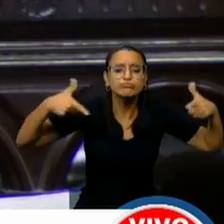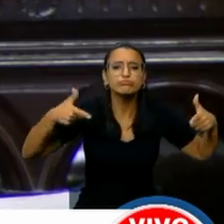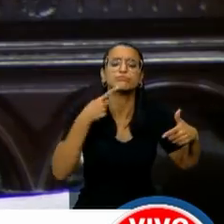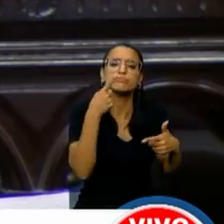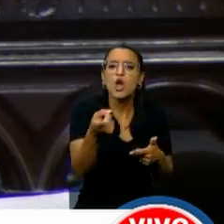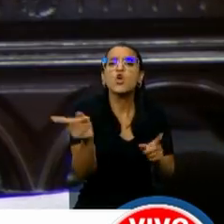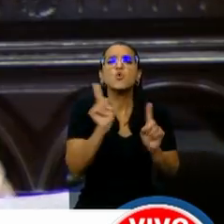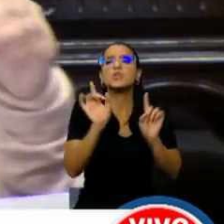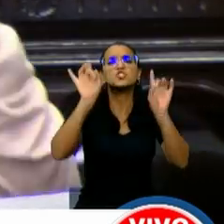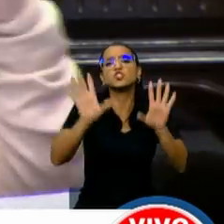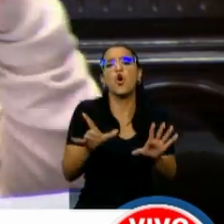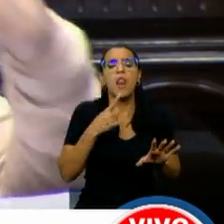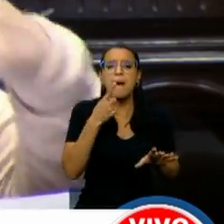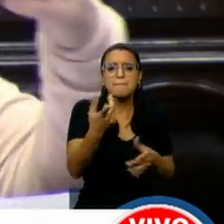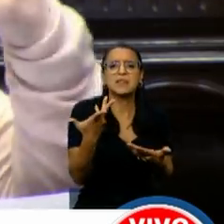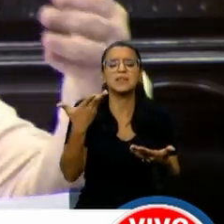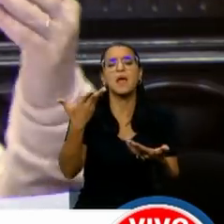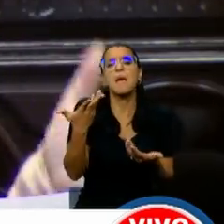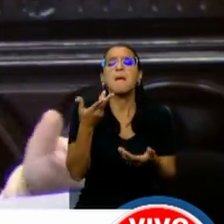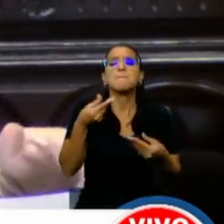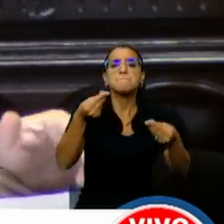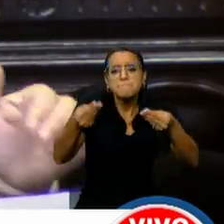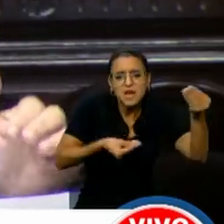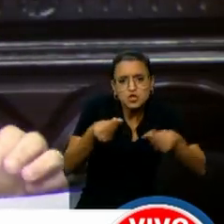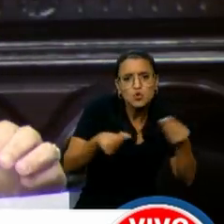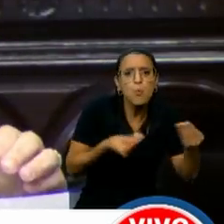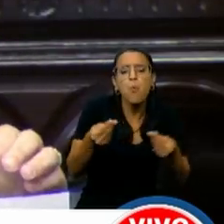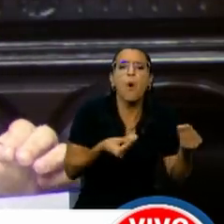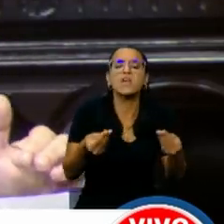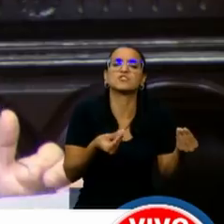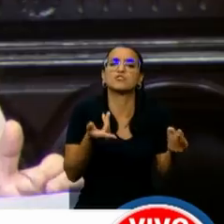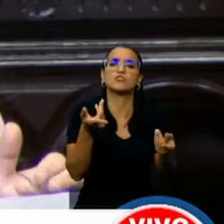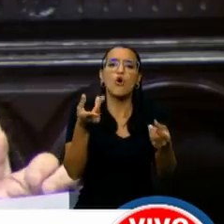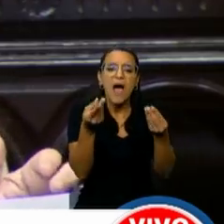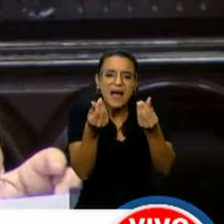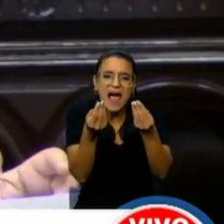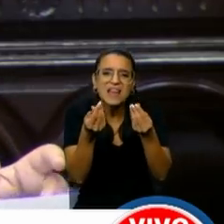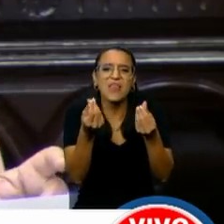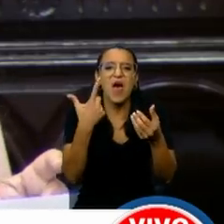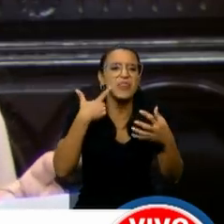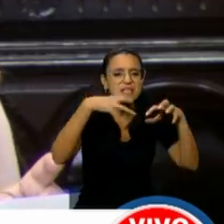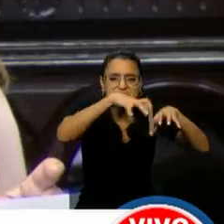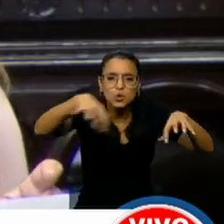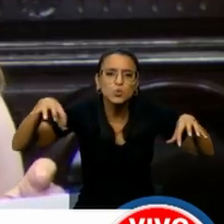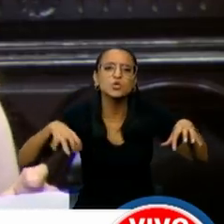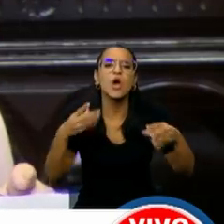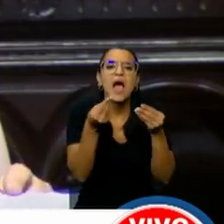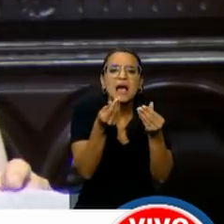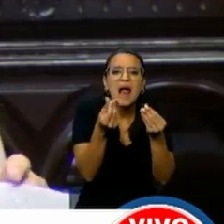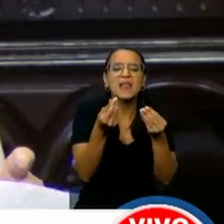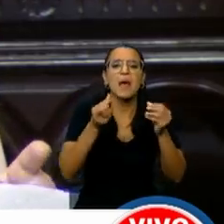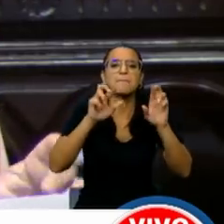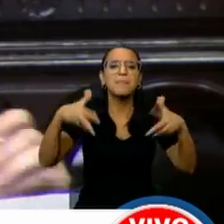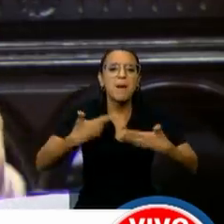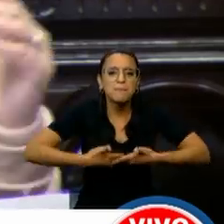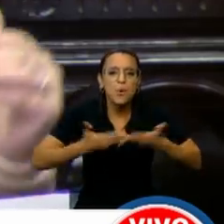infancia no es solamente de la asignación del presupuesto monetario que tiene sino tiene que ver con la calidad de las instituciones con la calidad de las políticas